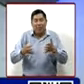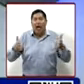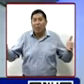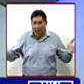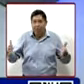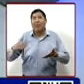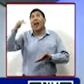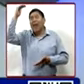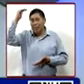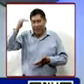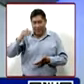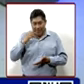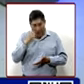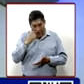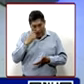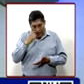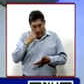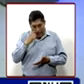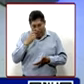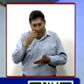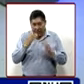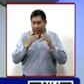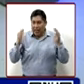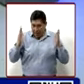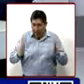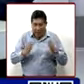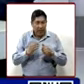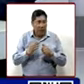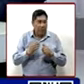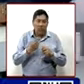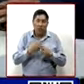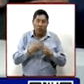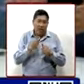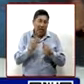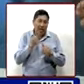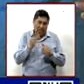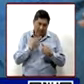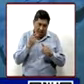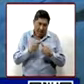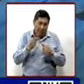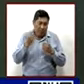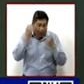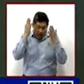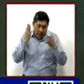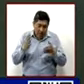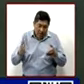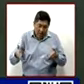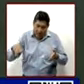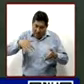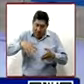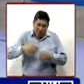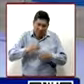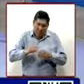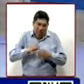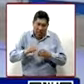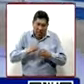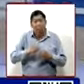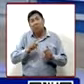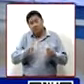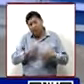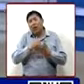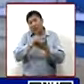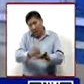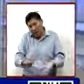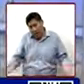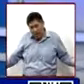ampliar el hogar Génesis, el refugio Génesis en este caso. Y ojalá que pueda ser con cemento, fierro, decía. Ojalá haya gente que